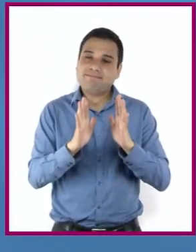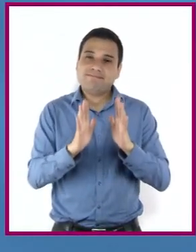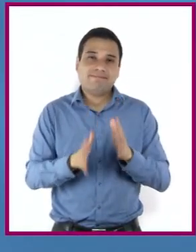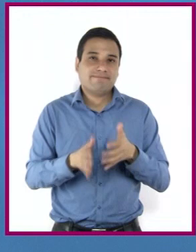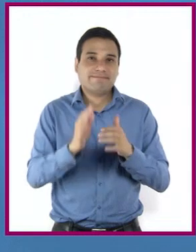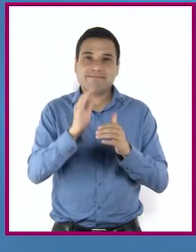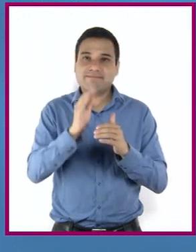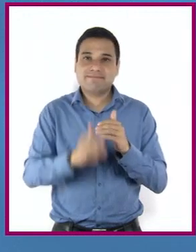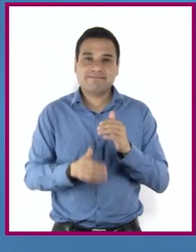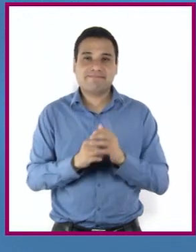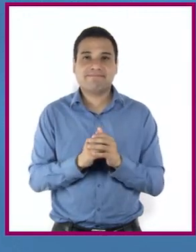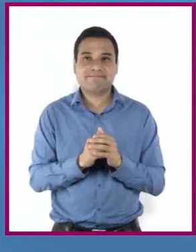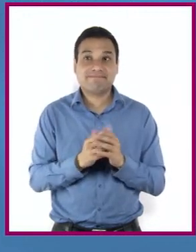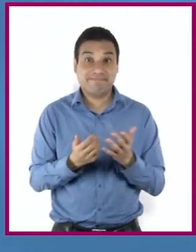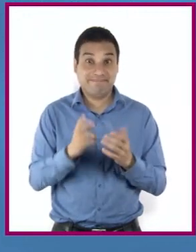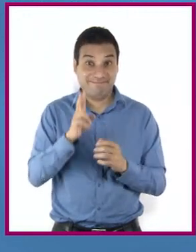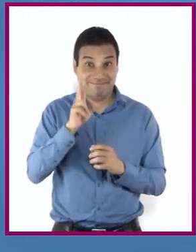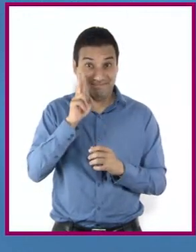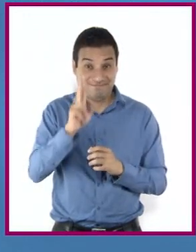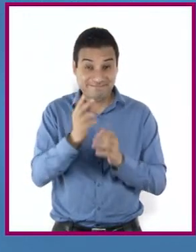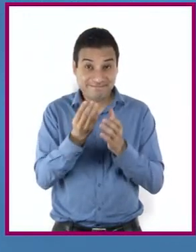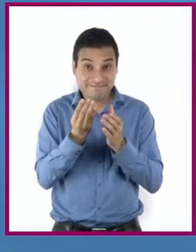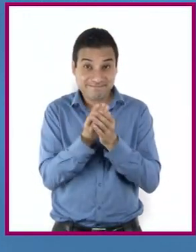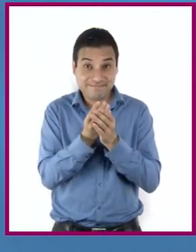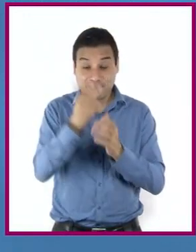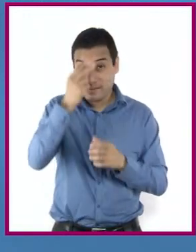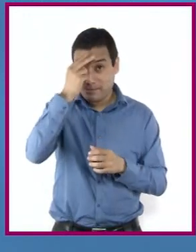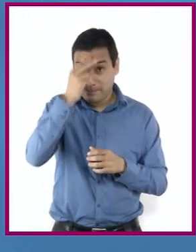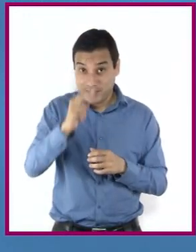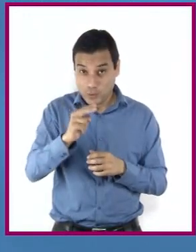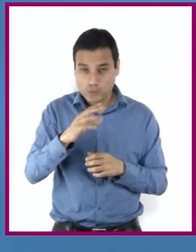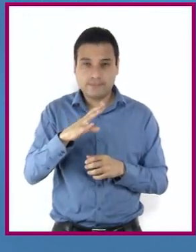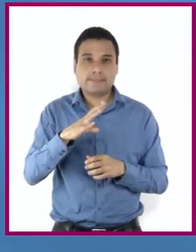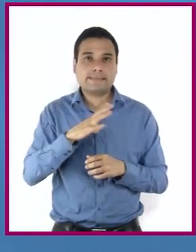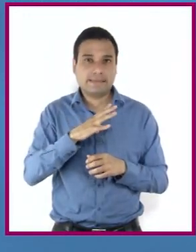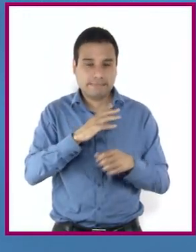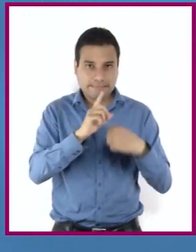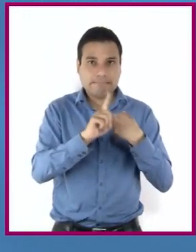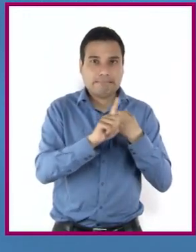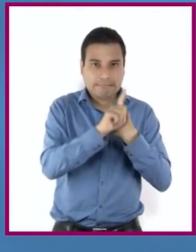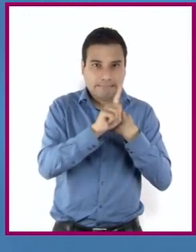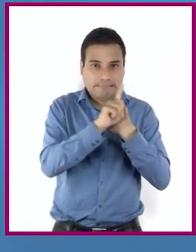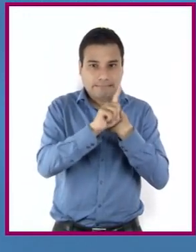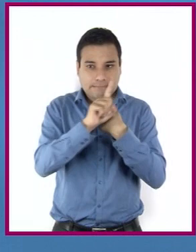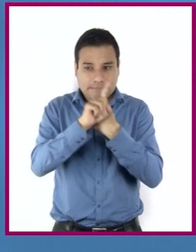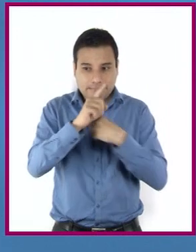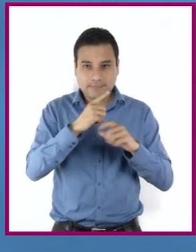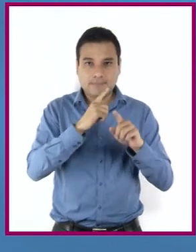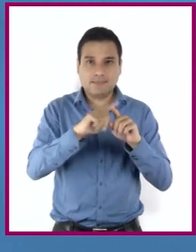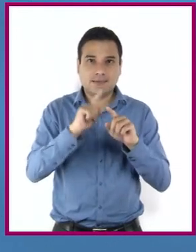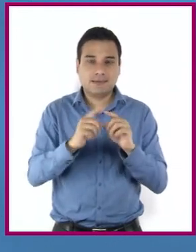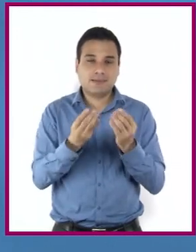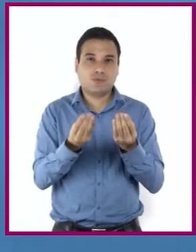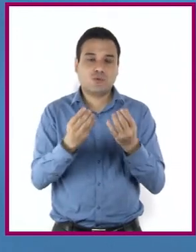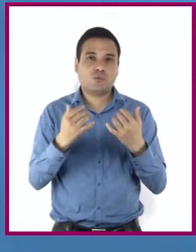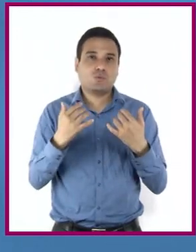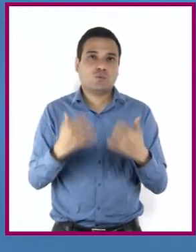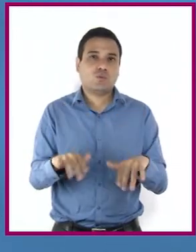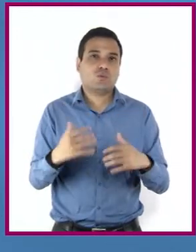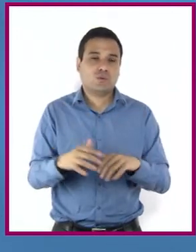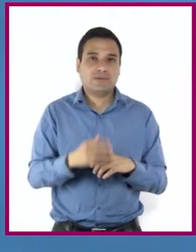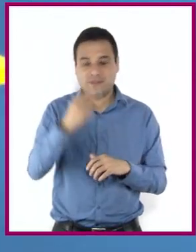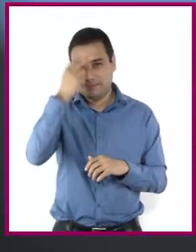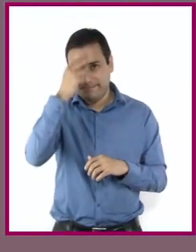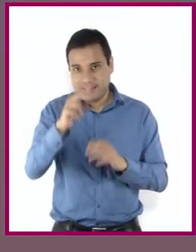pasado. Como lo vieron en esta sesión, México pasó por una serie de conflictos nacionales e internacionales que reconfiguraron su